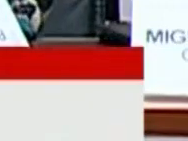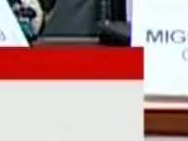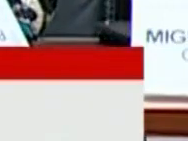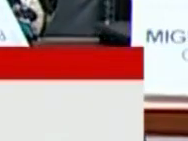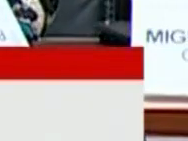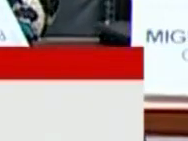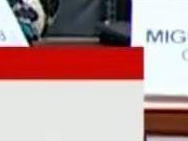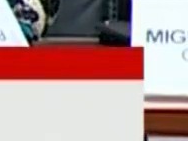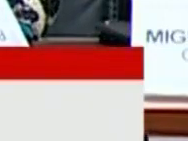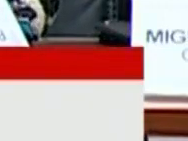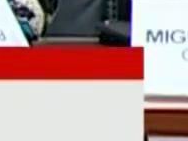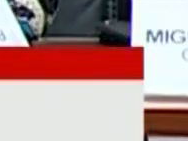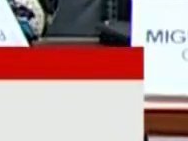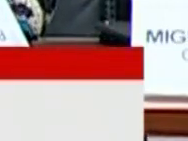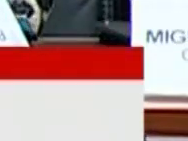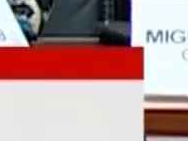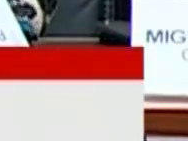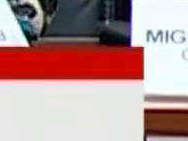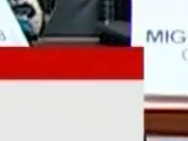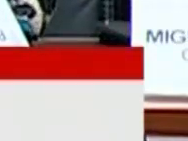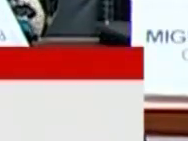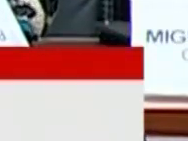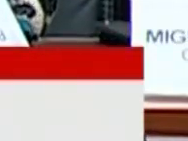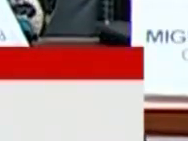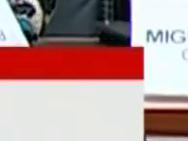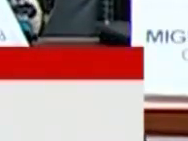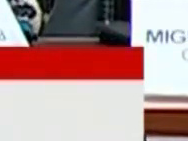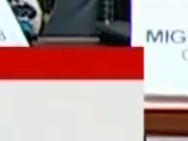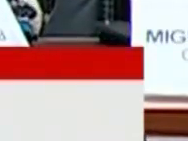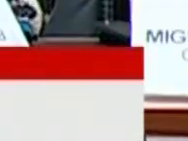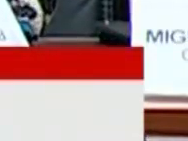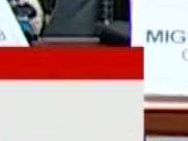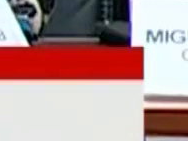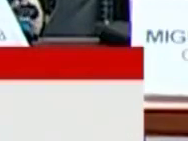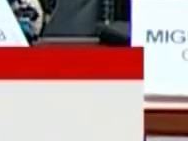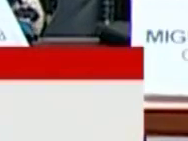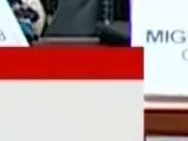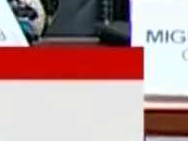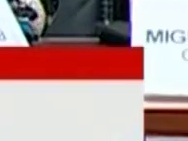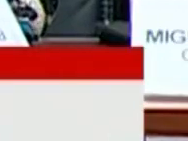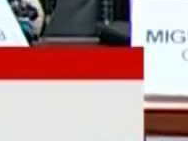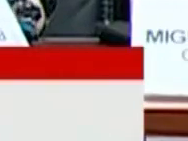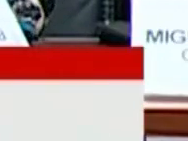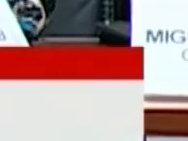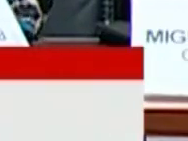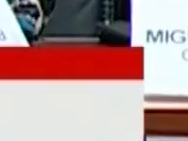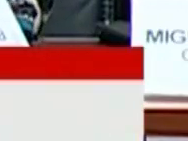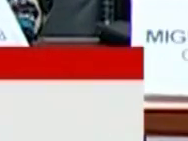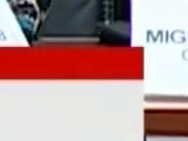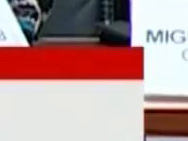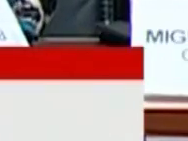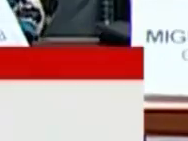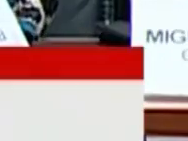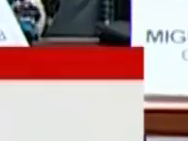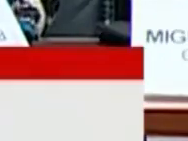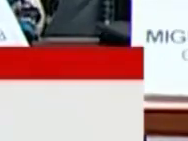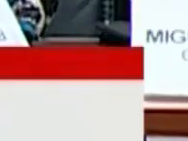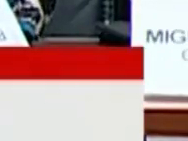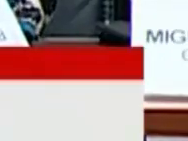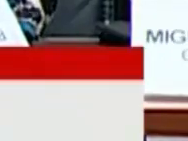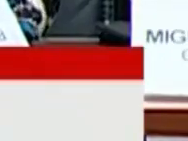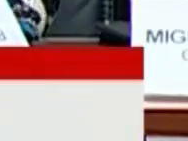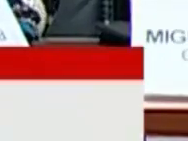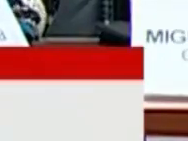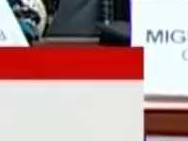lo que no podemos permitir es que ya una persona que de por sí está en una situación en la que la sociedad lo está recluyendo y quitándole